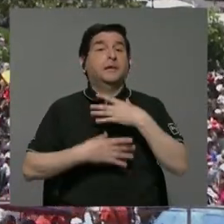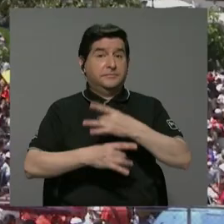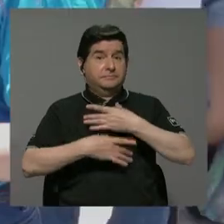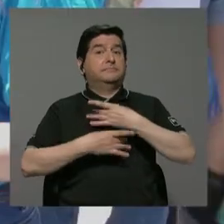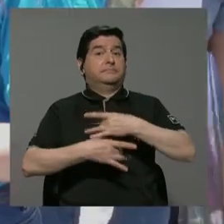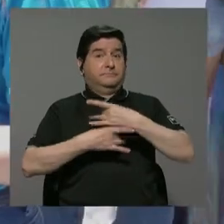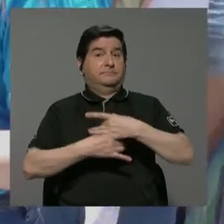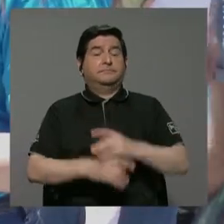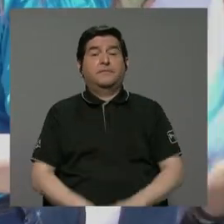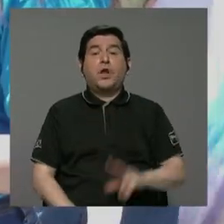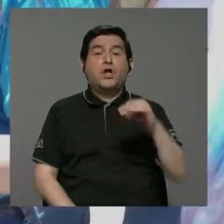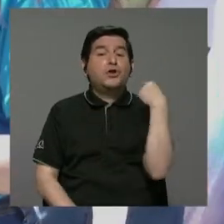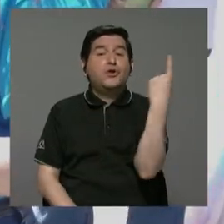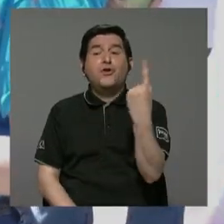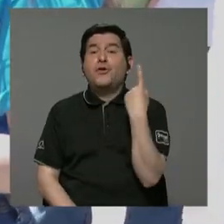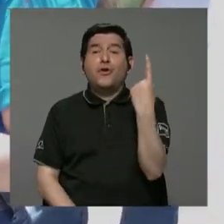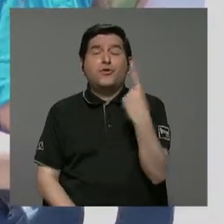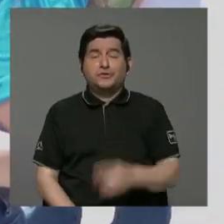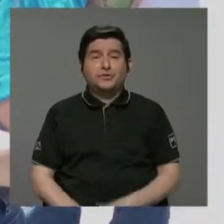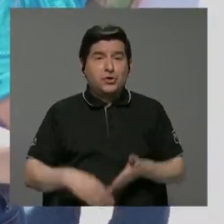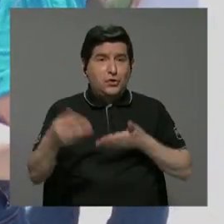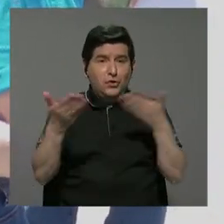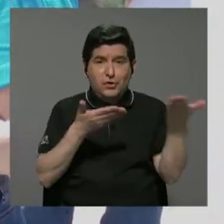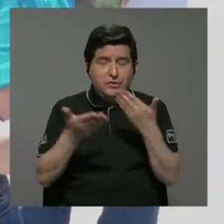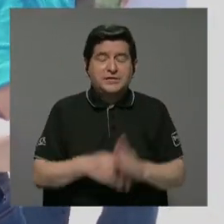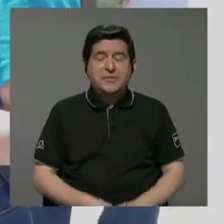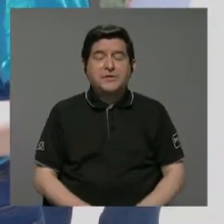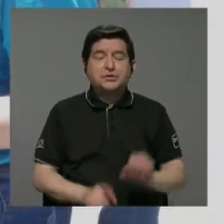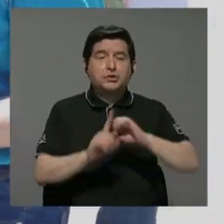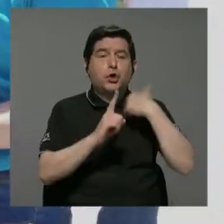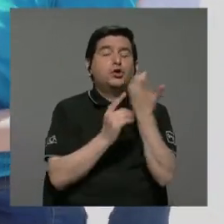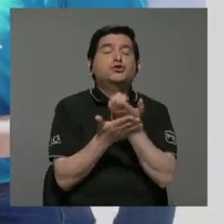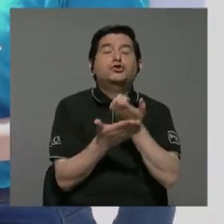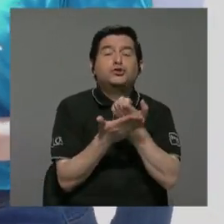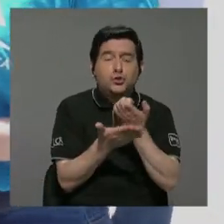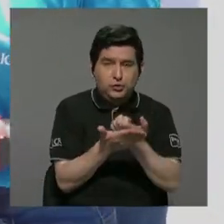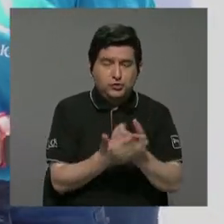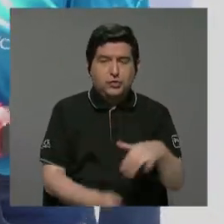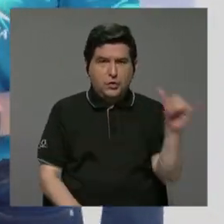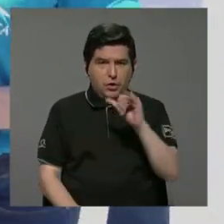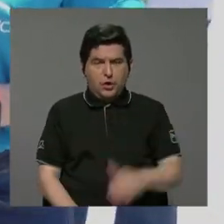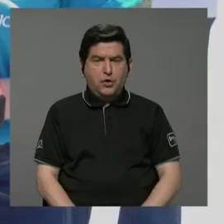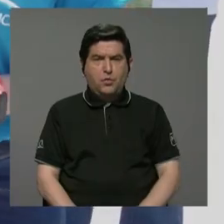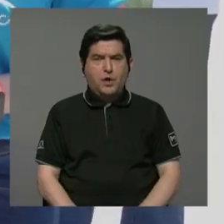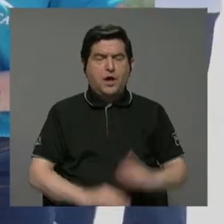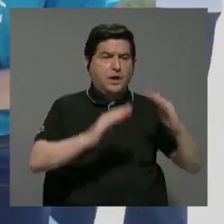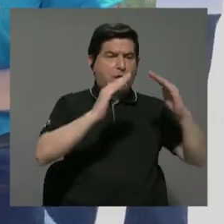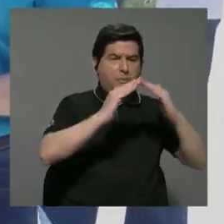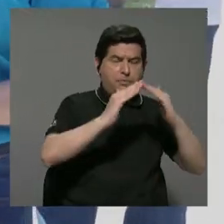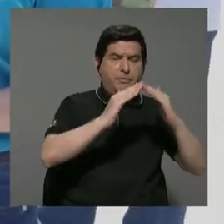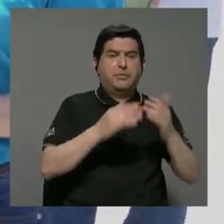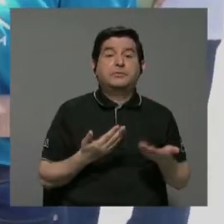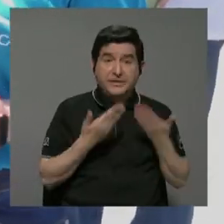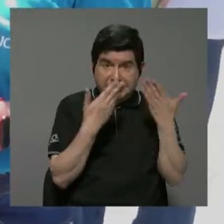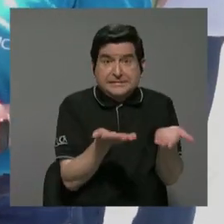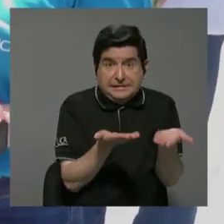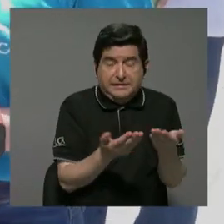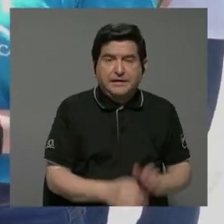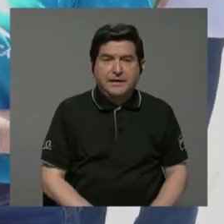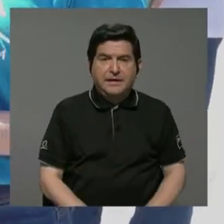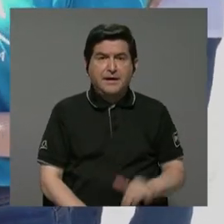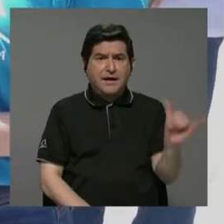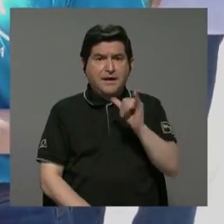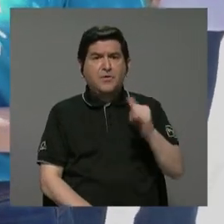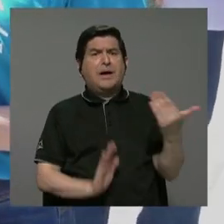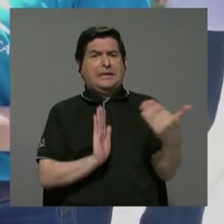interesante porque no solamente el servicio de la parte socioeconómica, sino también la parte de las residencias como tal, ¿verdad?, que esto nos va